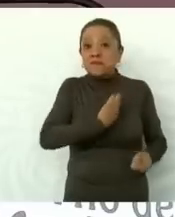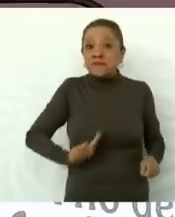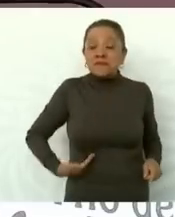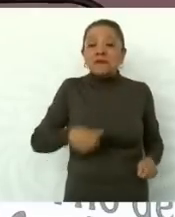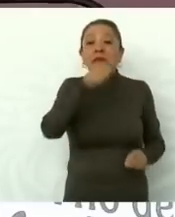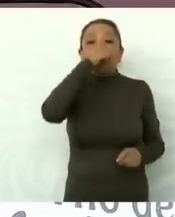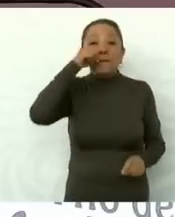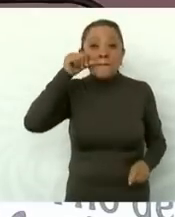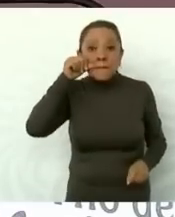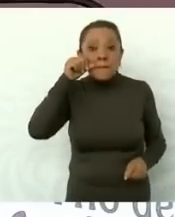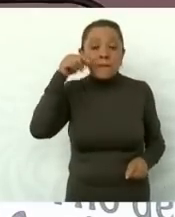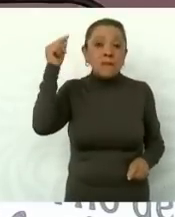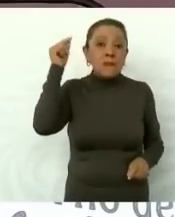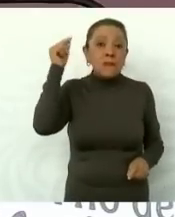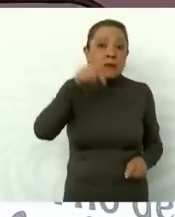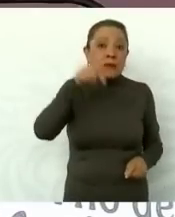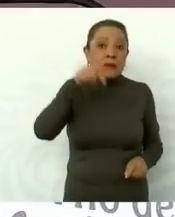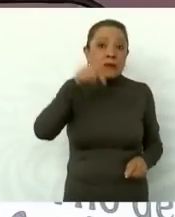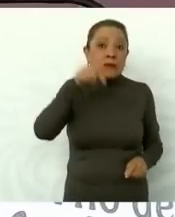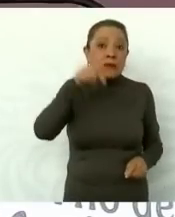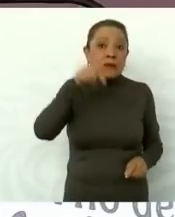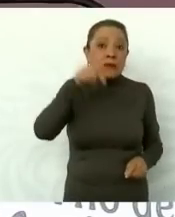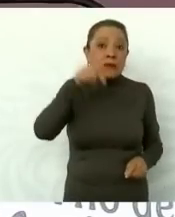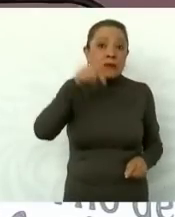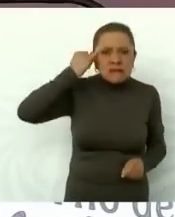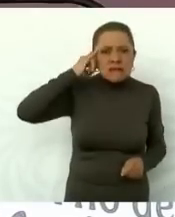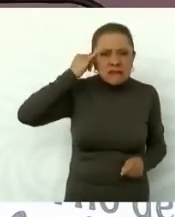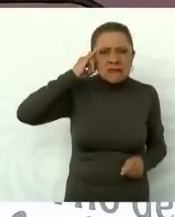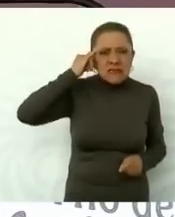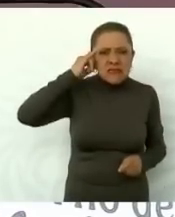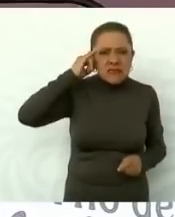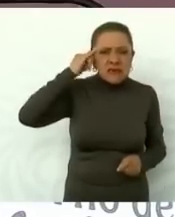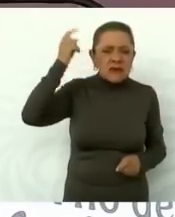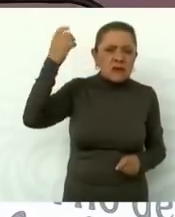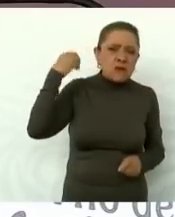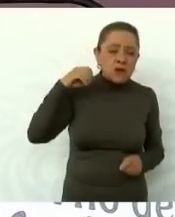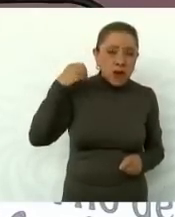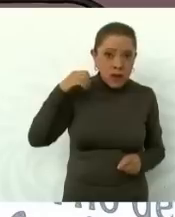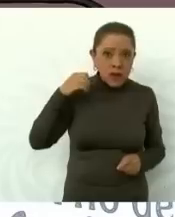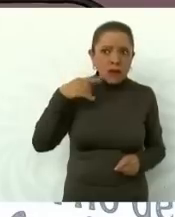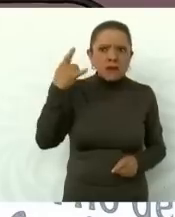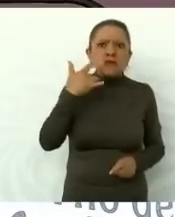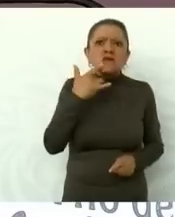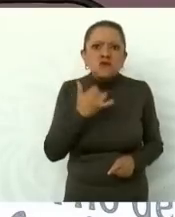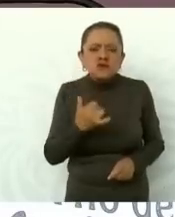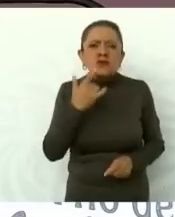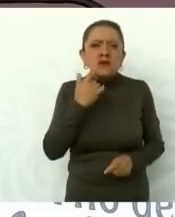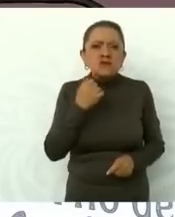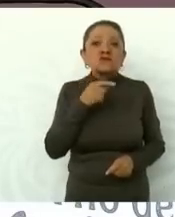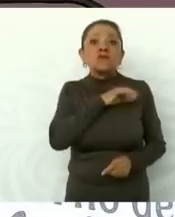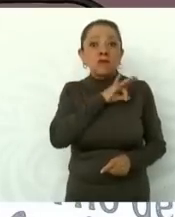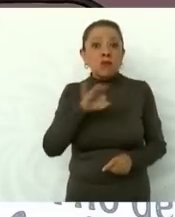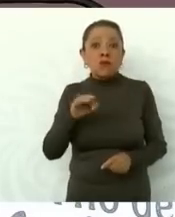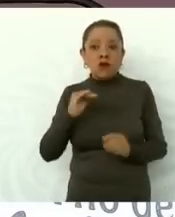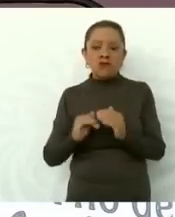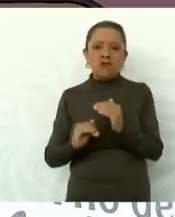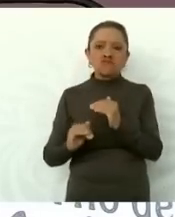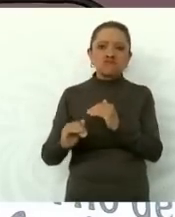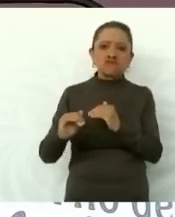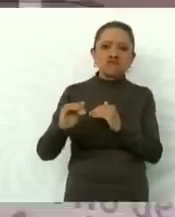indígena zapoteco que por su lucha llegó a ser presidente de la República. Ahí en